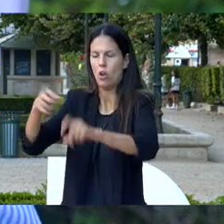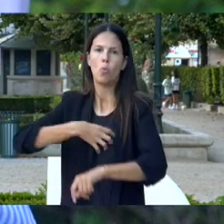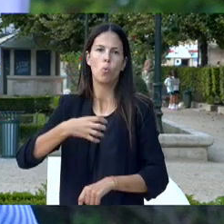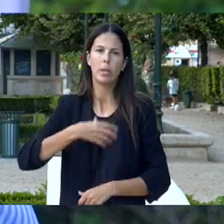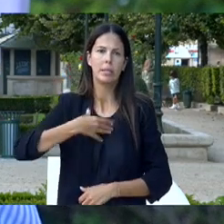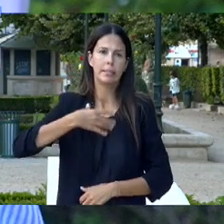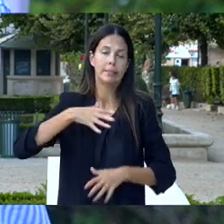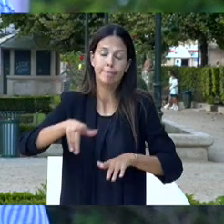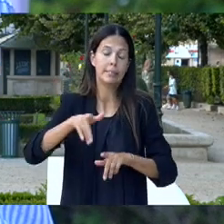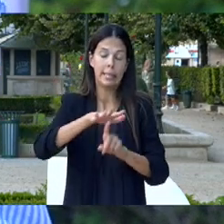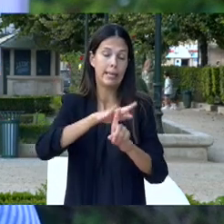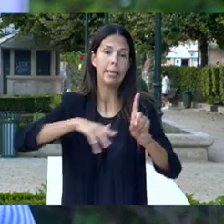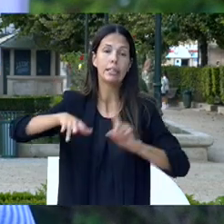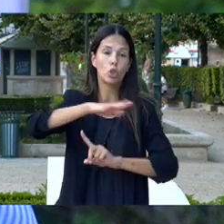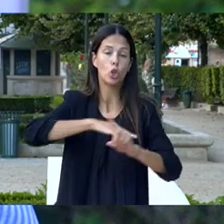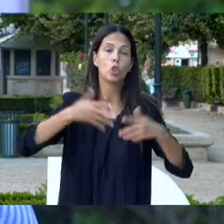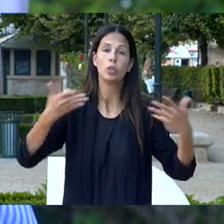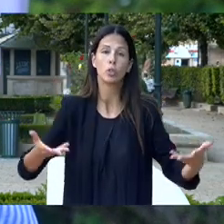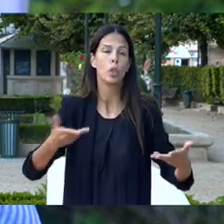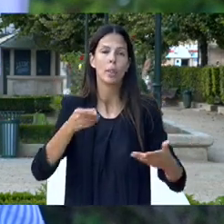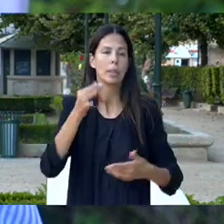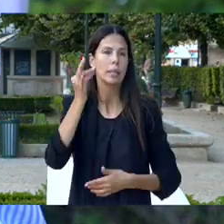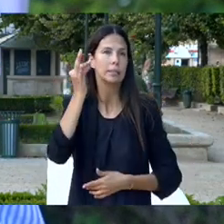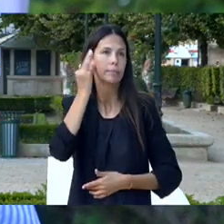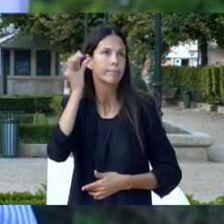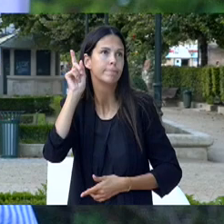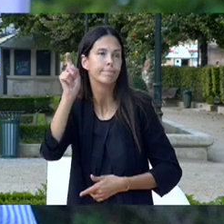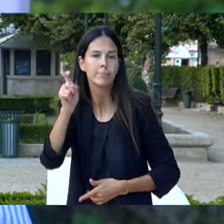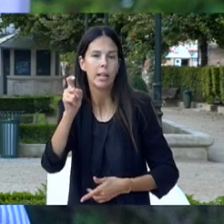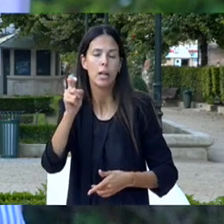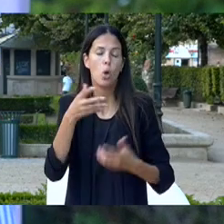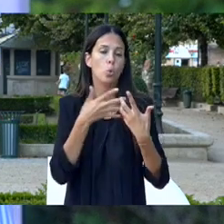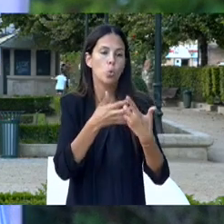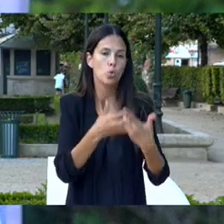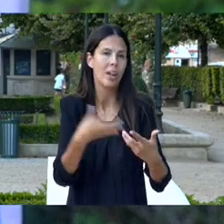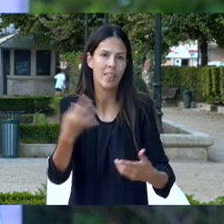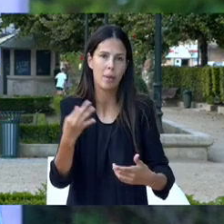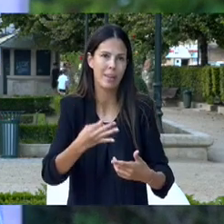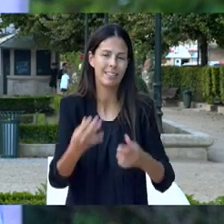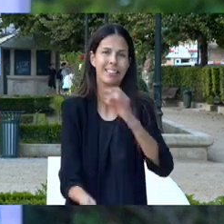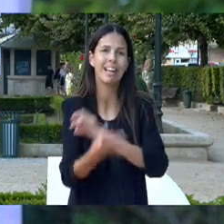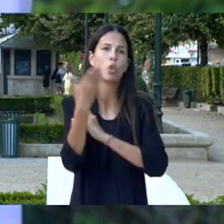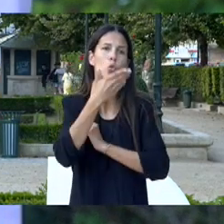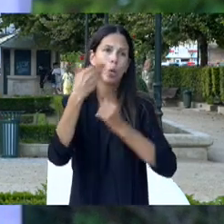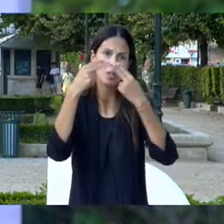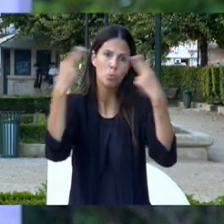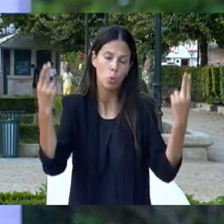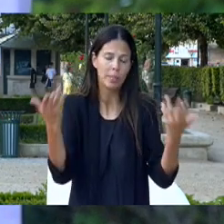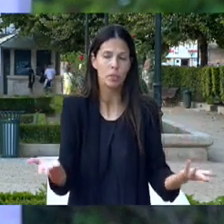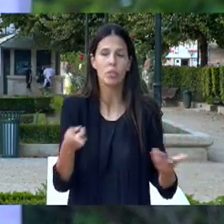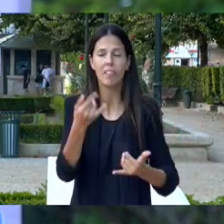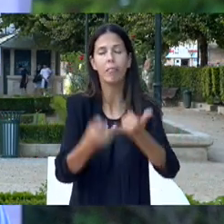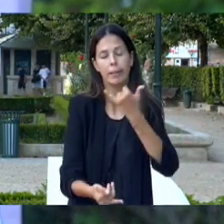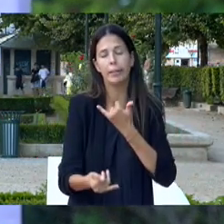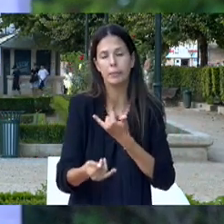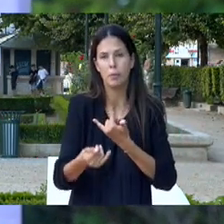o entorno, y ela contra todo eso teñen que loitar, creando escolas públicas, etc. Y esto, lógicamente, pásalle